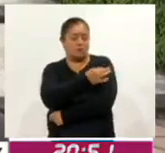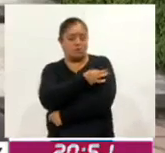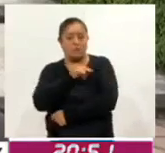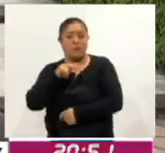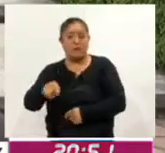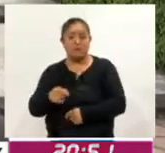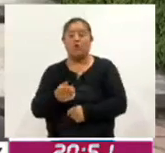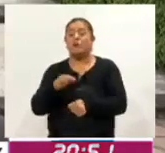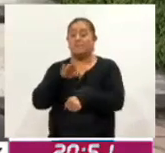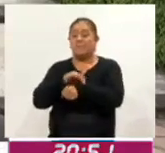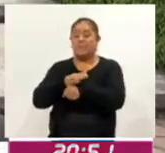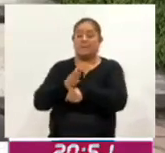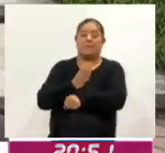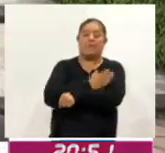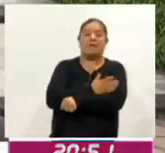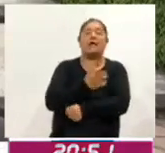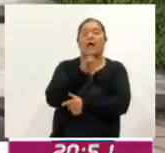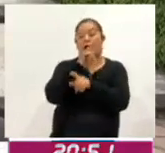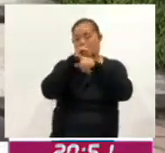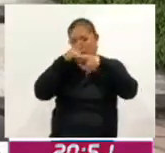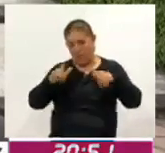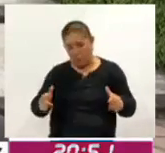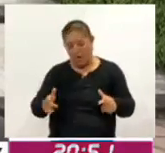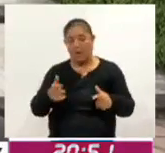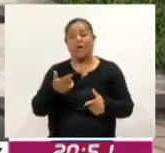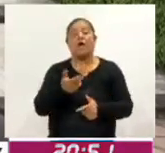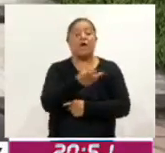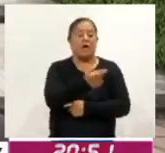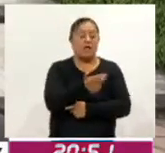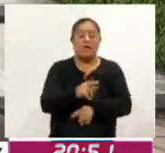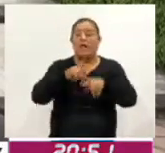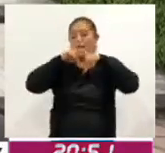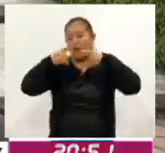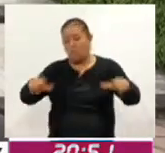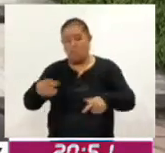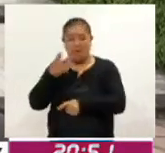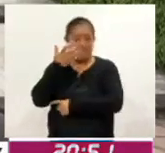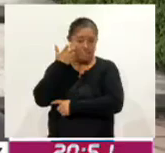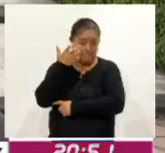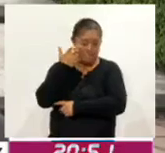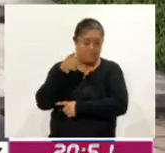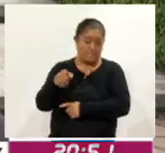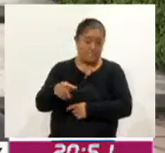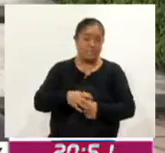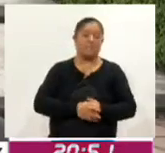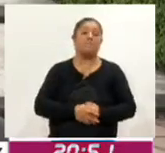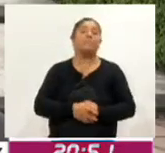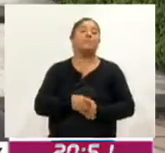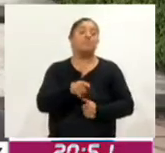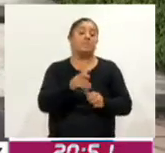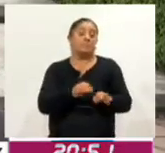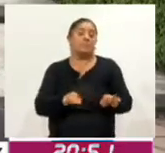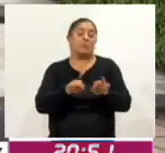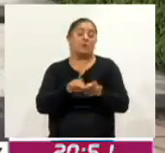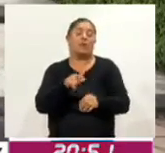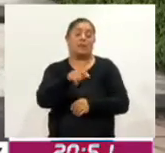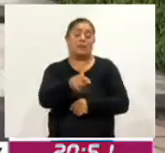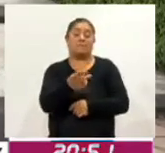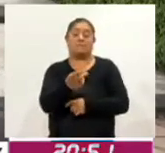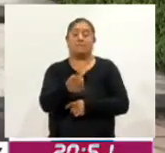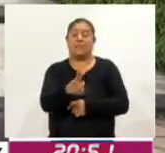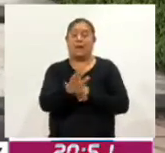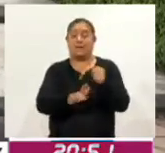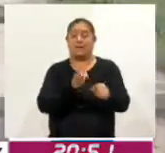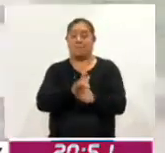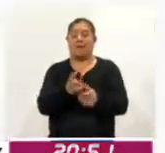preventiva, el lenguaje canino y el lenguaje felino para evitar agresiones o mordeduras, la importancia de que los animales estén dentro de nuestros domicilios, entre